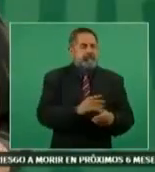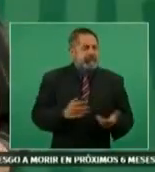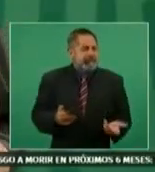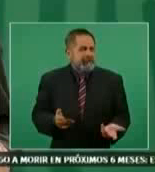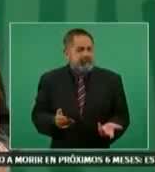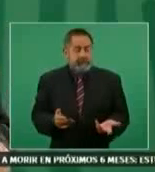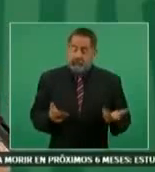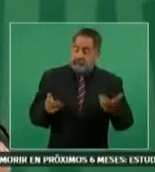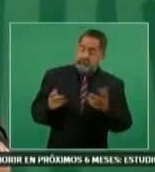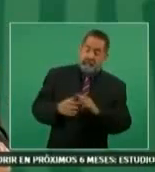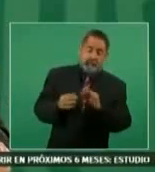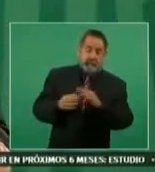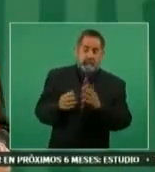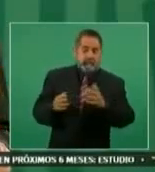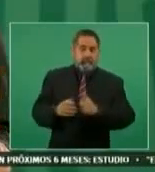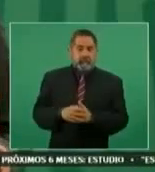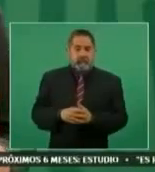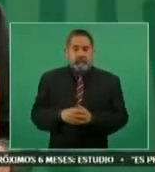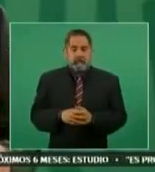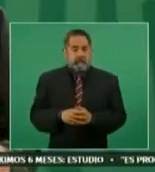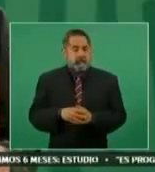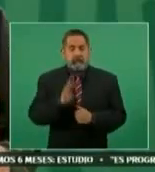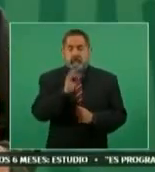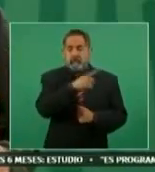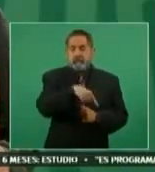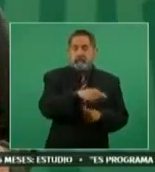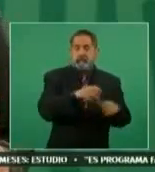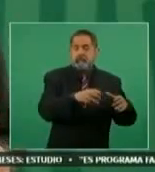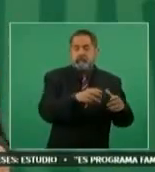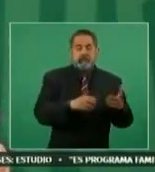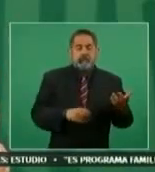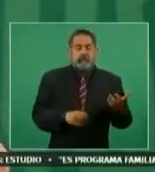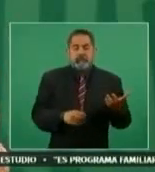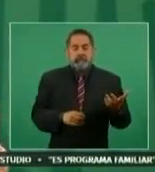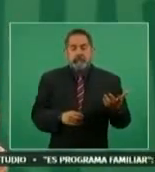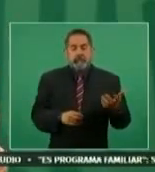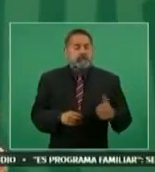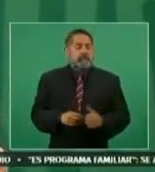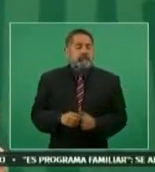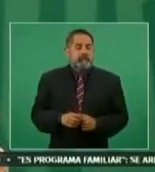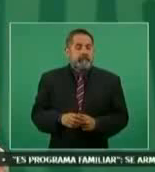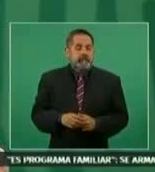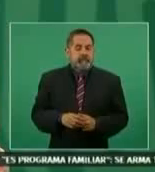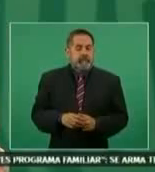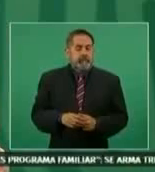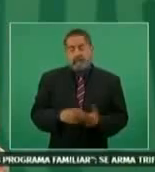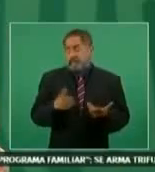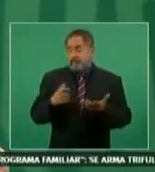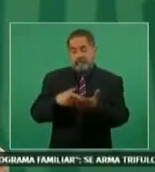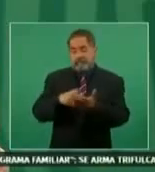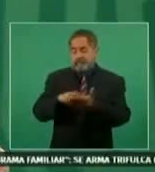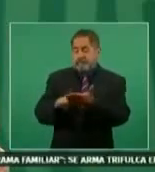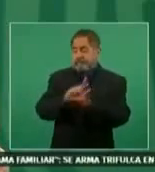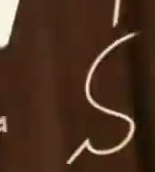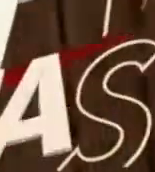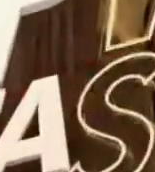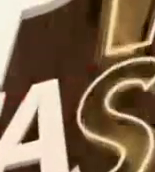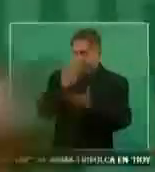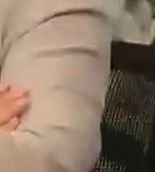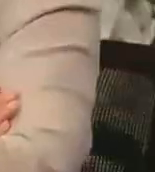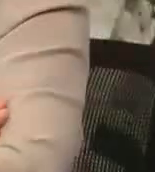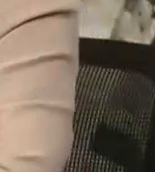que porque se van a violar